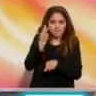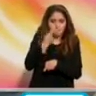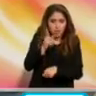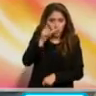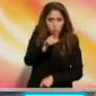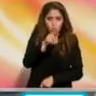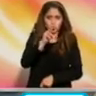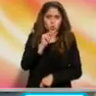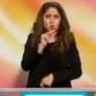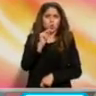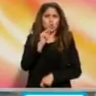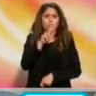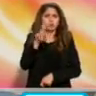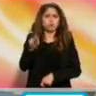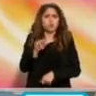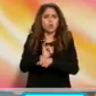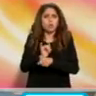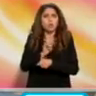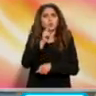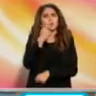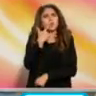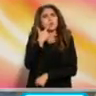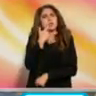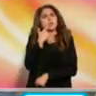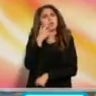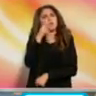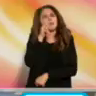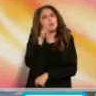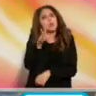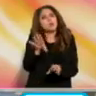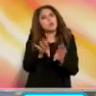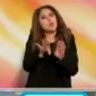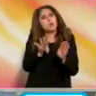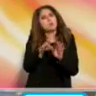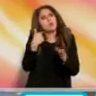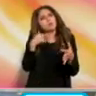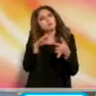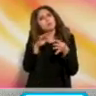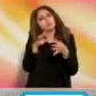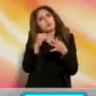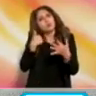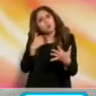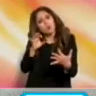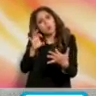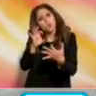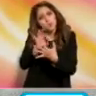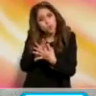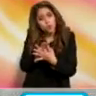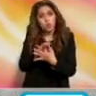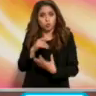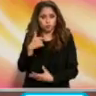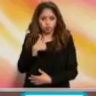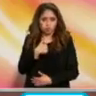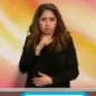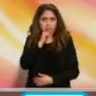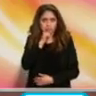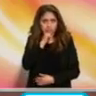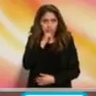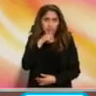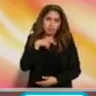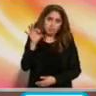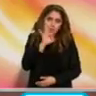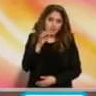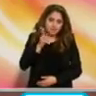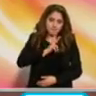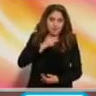seas actor, como que ya te entretienes, Claro, eso, todos porque tenemos un eso de que personaje. te hagas Exacto, parte de, exacto. digo, o si no eres, saque el actor que todos llevamos dentro,